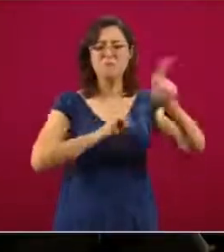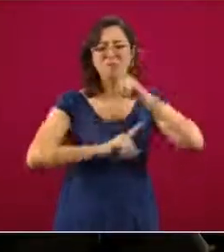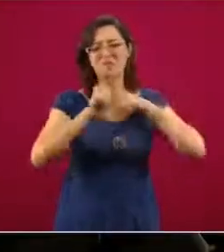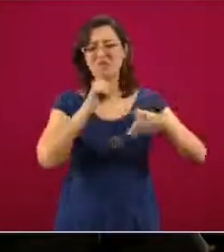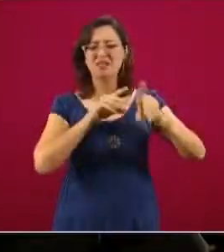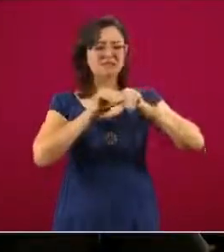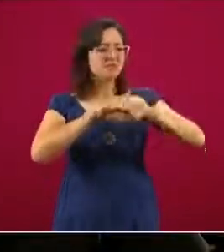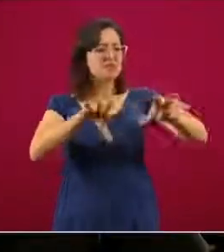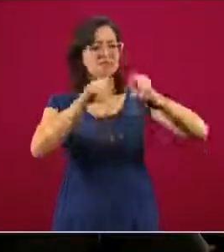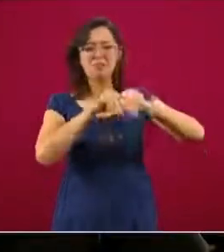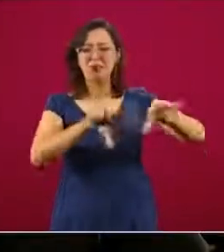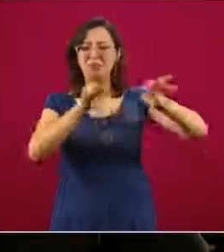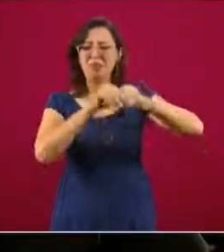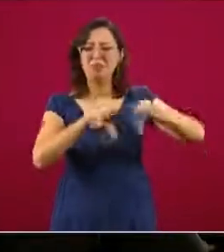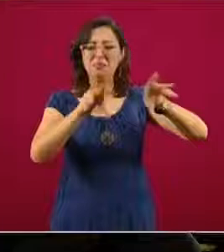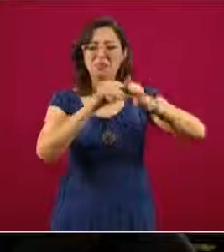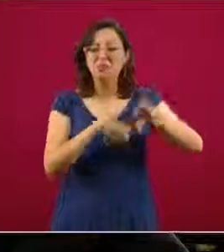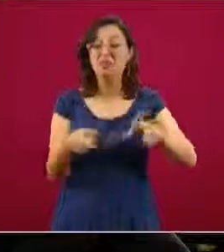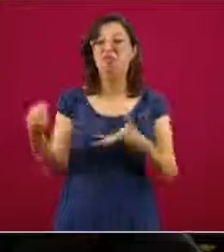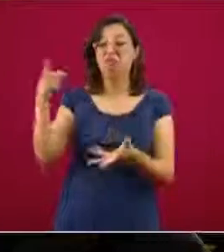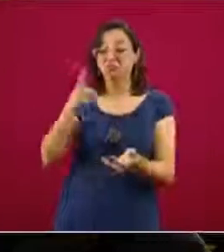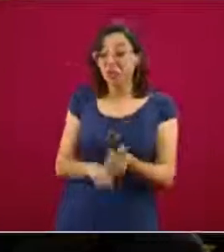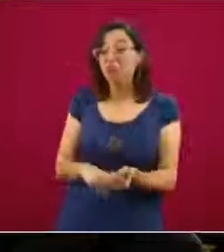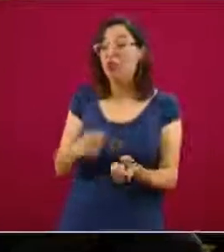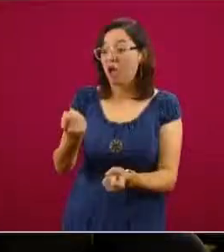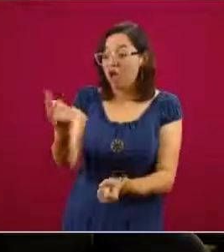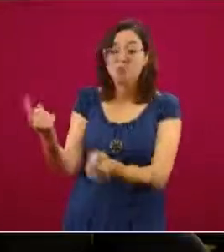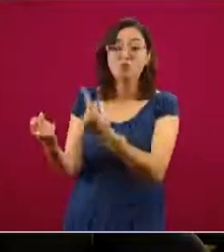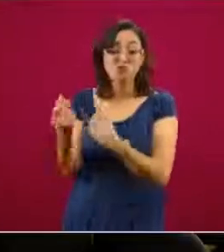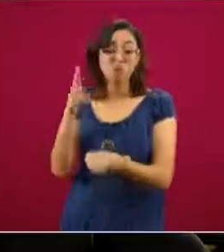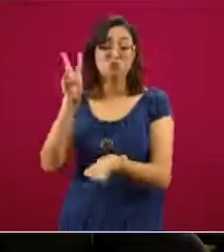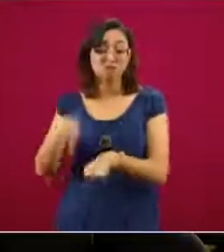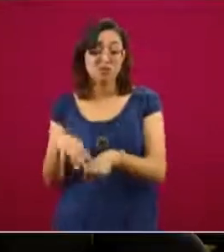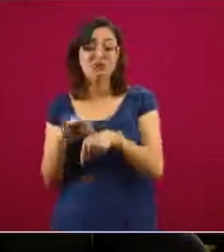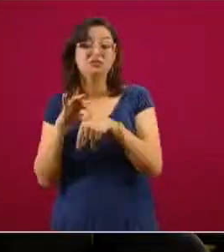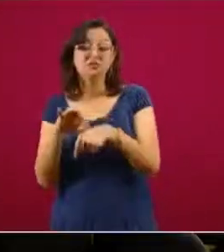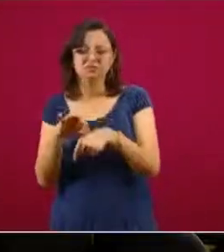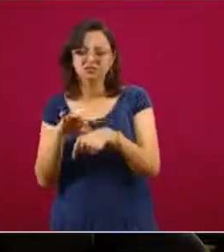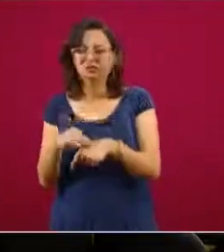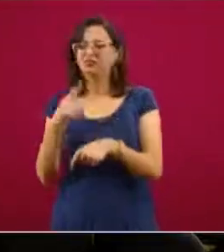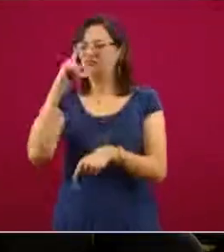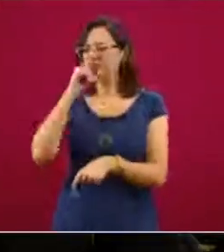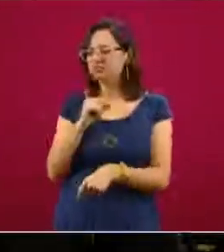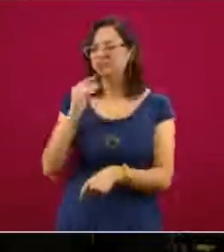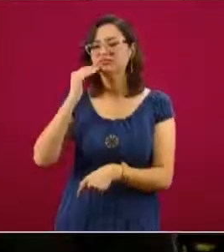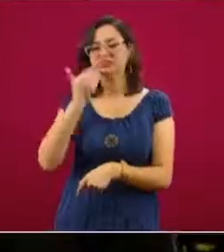responsablemente pues esconden a veces las quejas, algunas